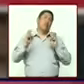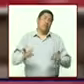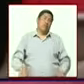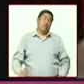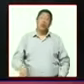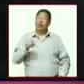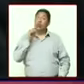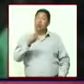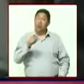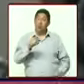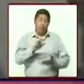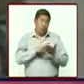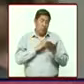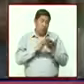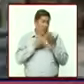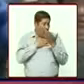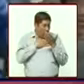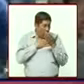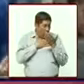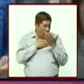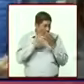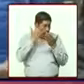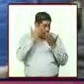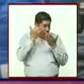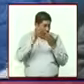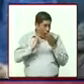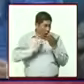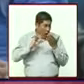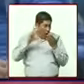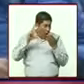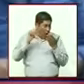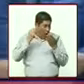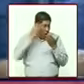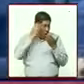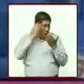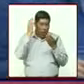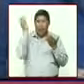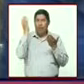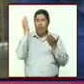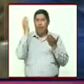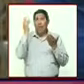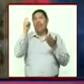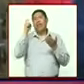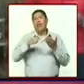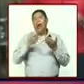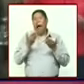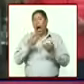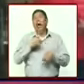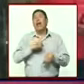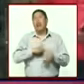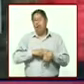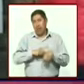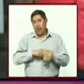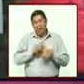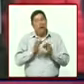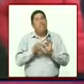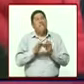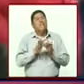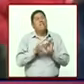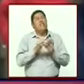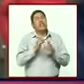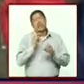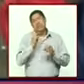Si usted se enteró por la aplicación o por los medios masivos de comunicación que no está habilitado, pues tiene tiempo para rehabilitar